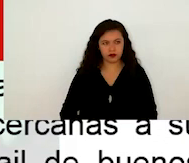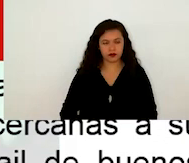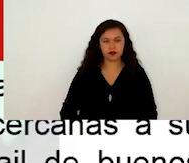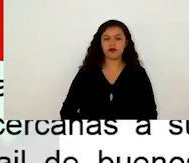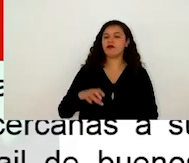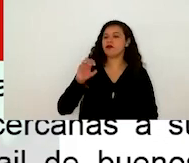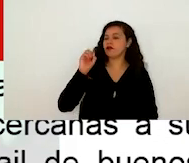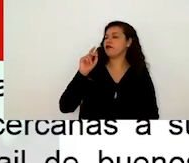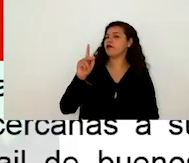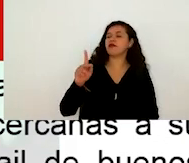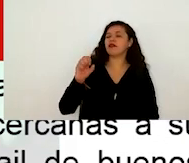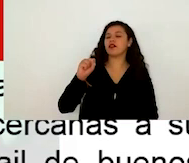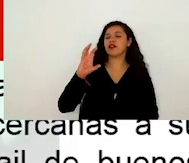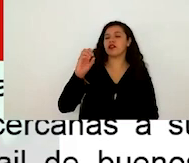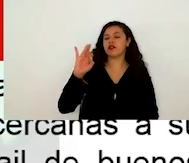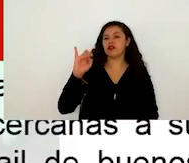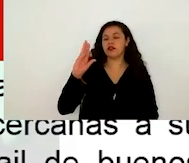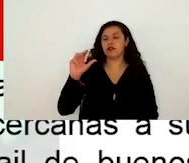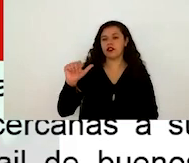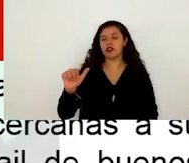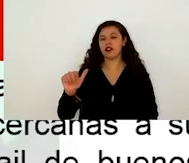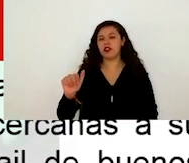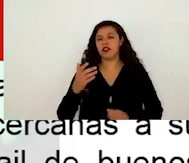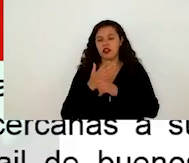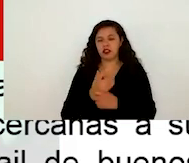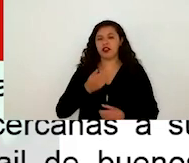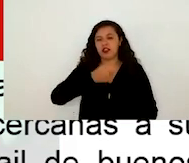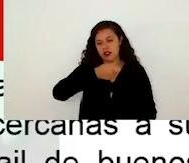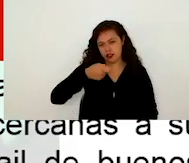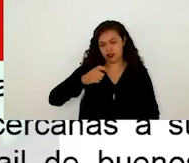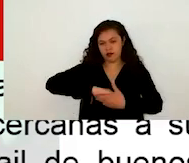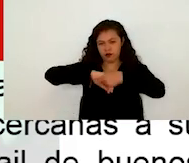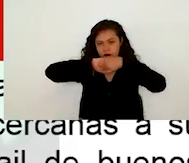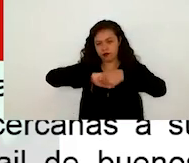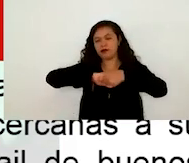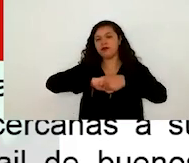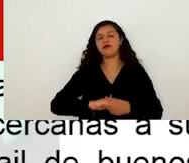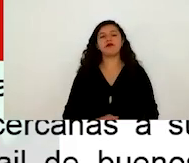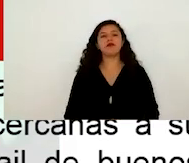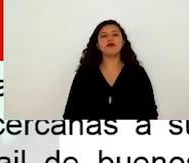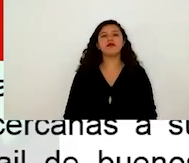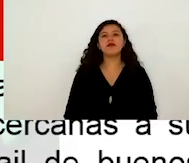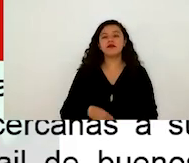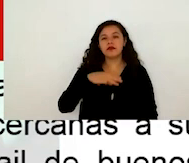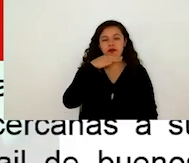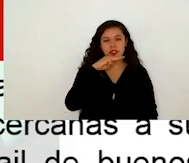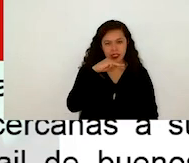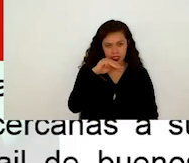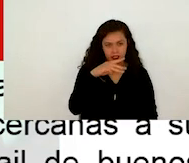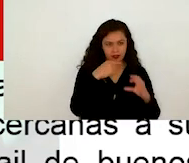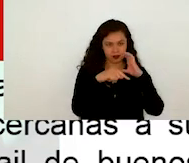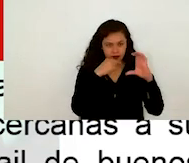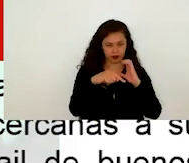y ser sofía desde el atuendo también el saludo de manos mensaje en el mail